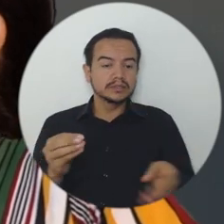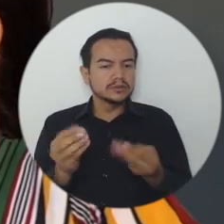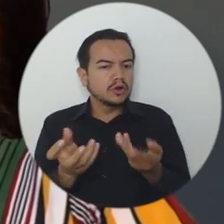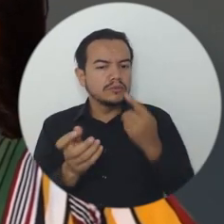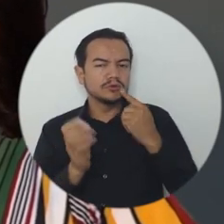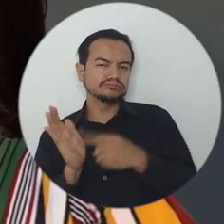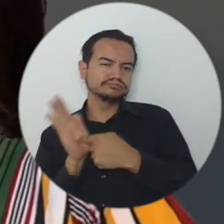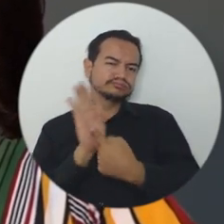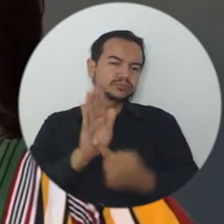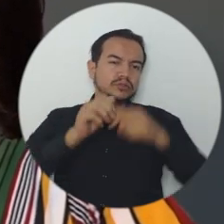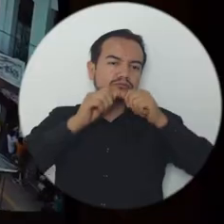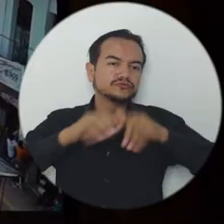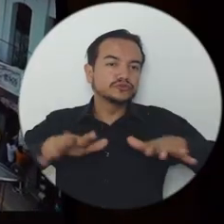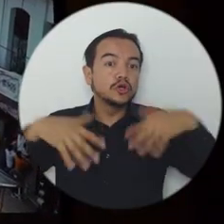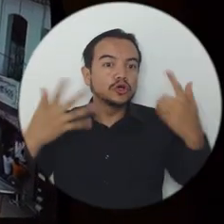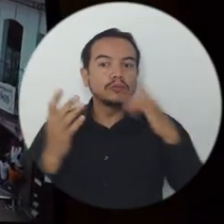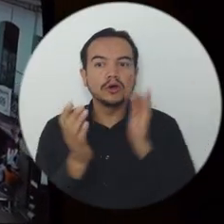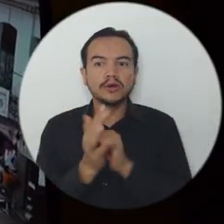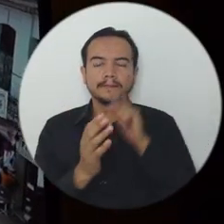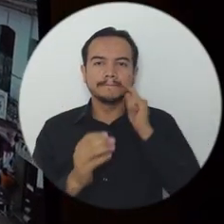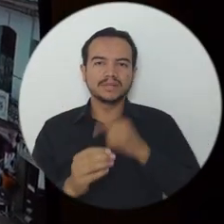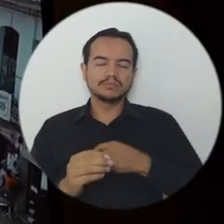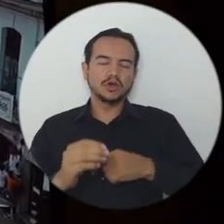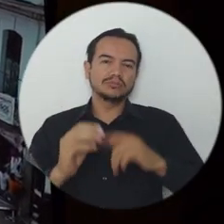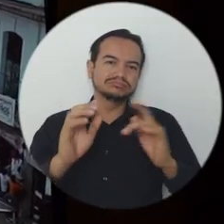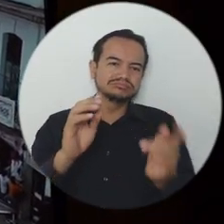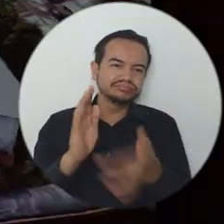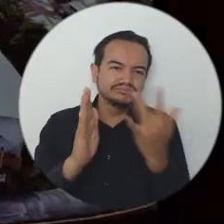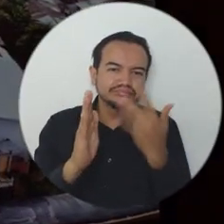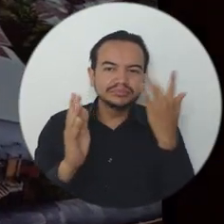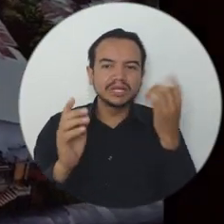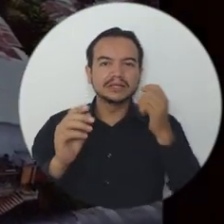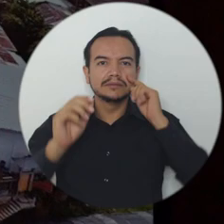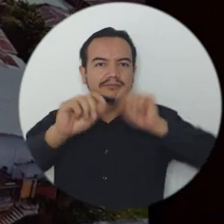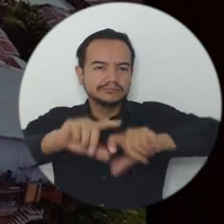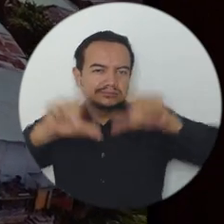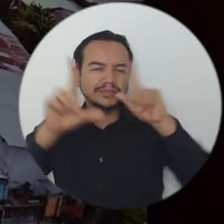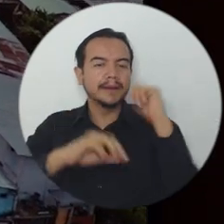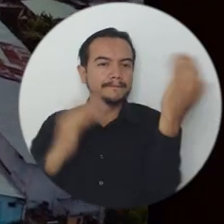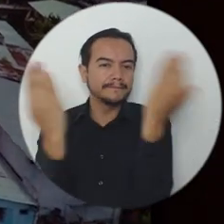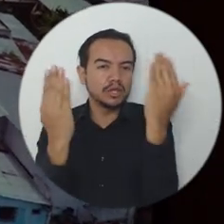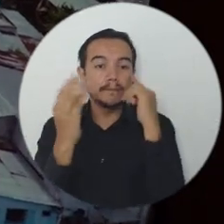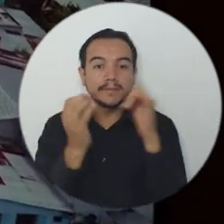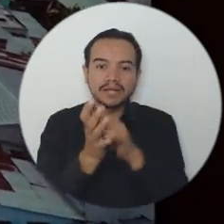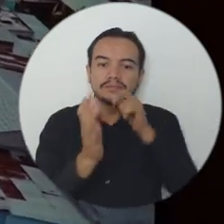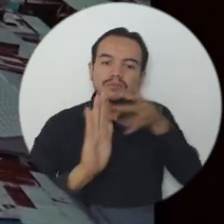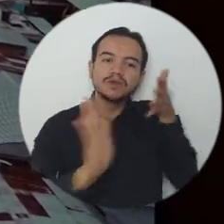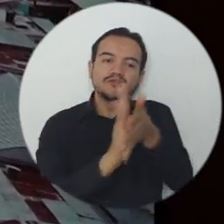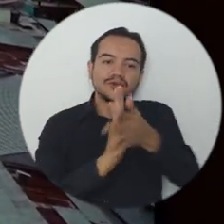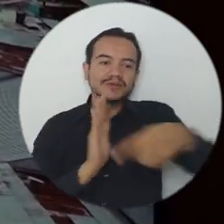nuevas formas de divulgación a través de la producción de contenidos digitales y la integración de transmedia para